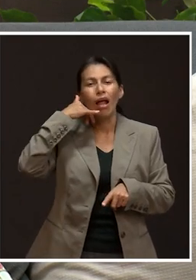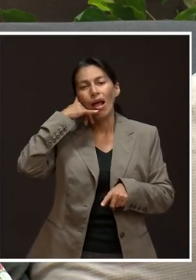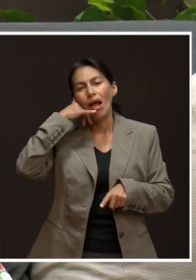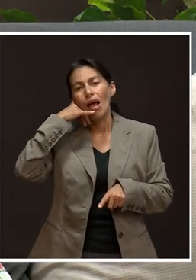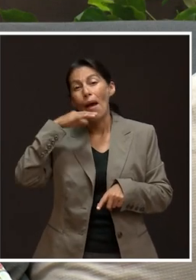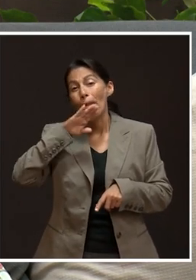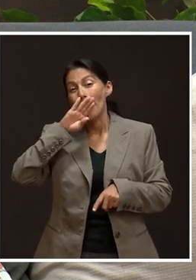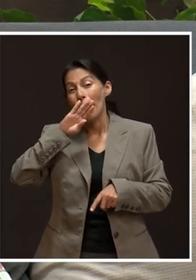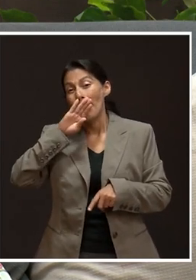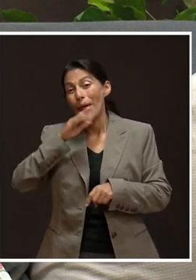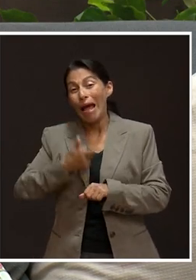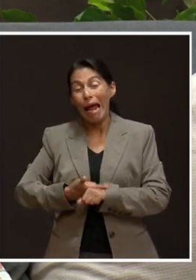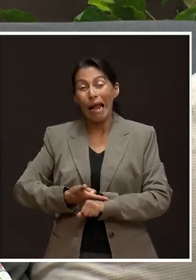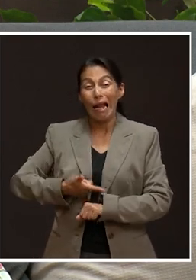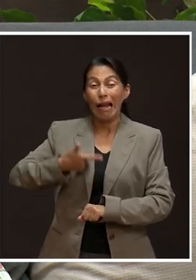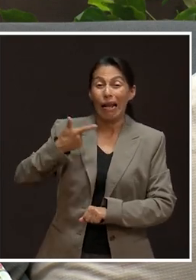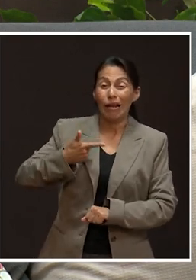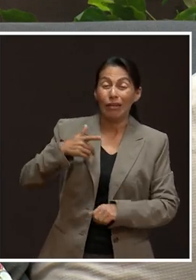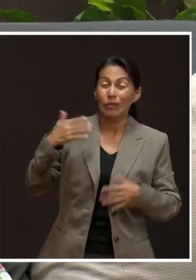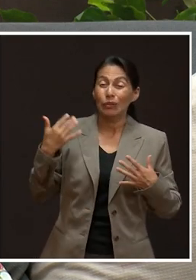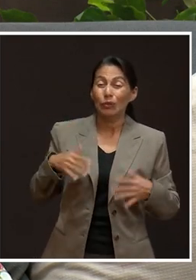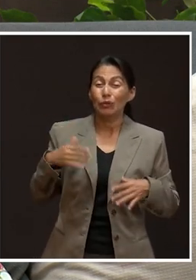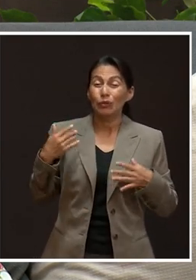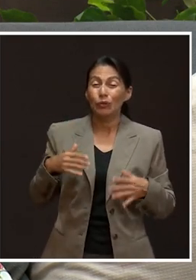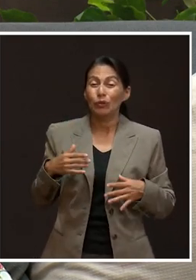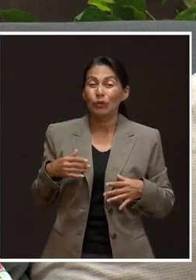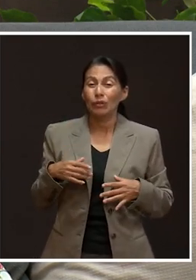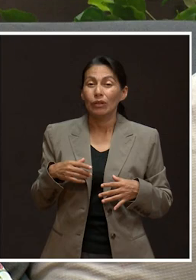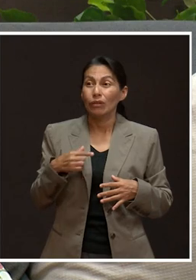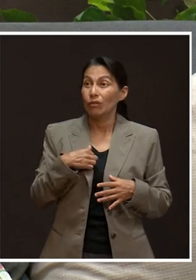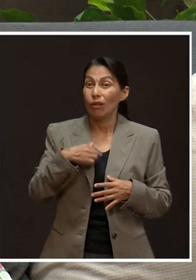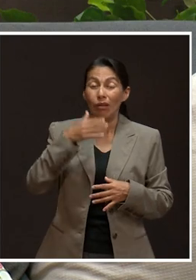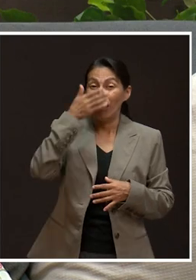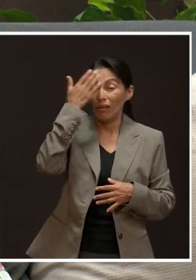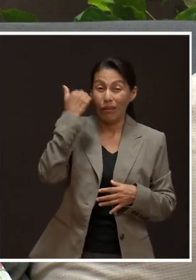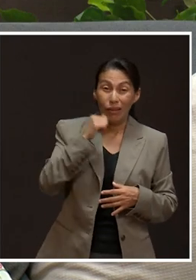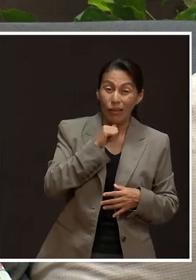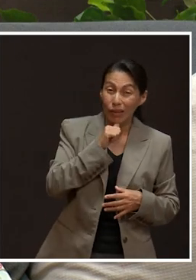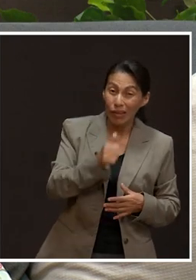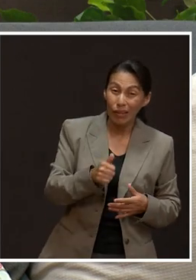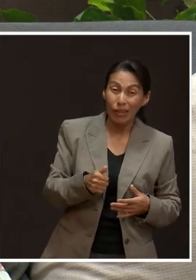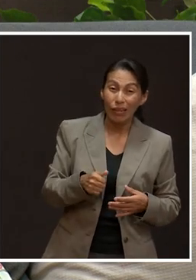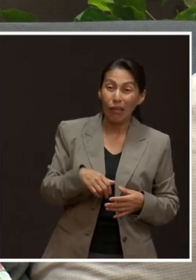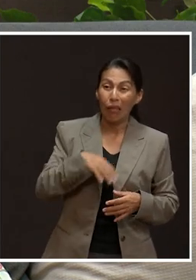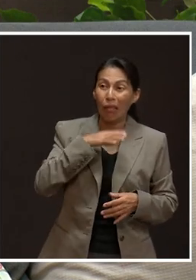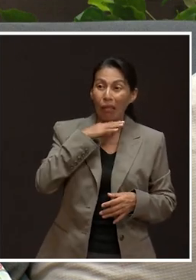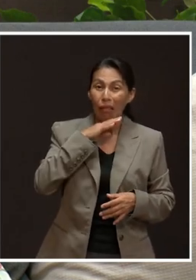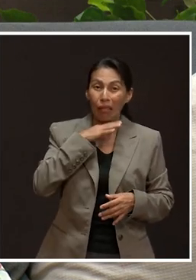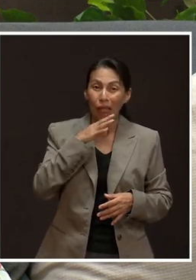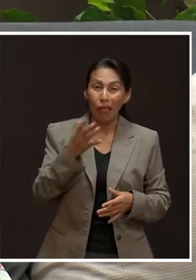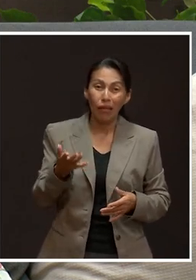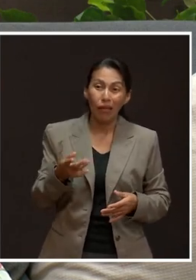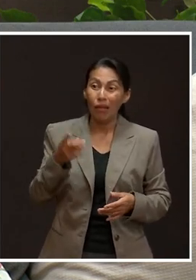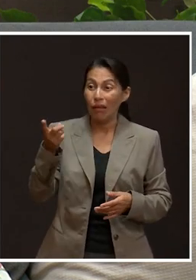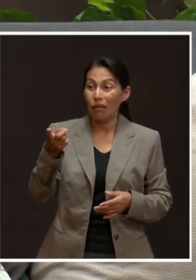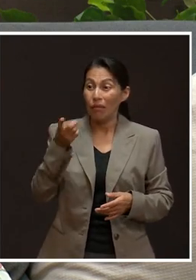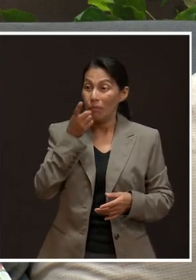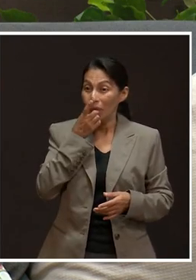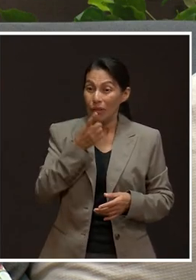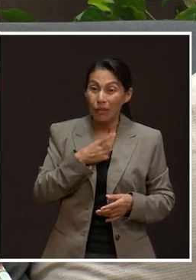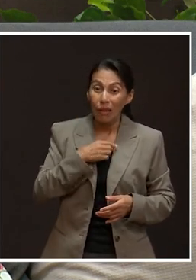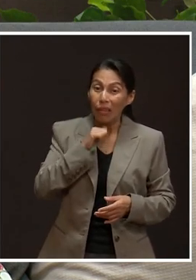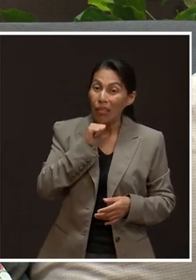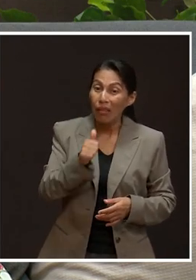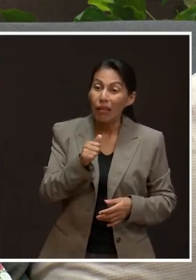está muy grave, que pues había pasado algo en mi casa y yo no sabía nada. Entonces, no me quería